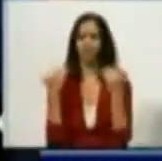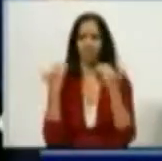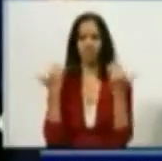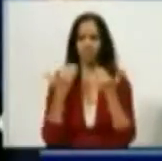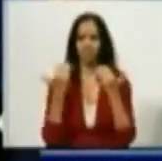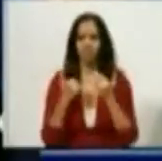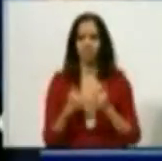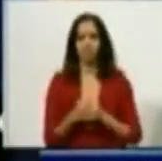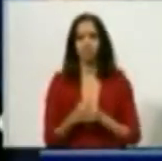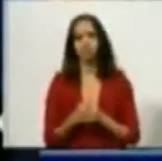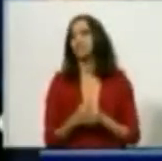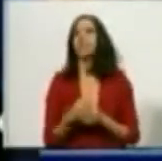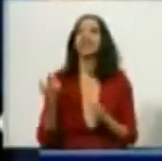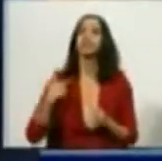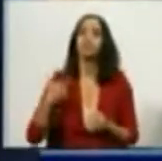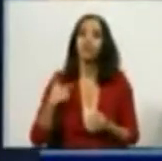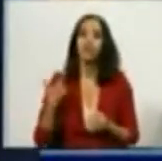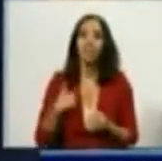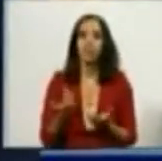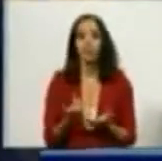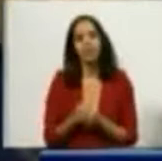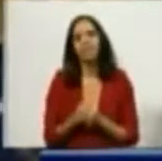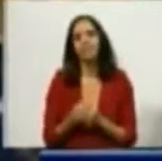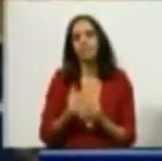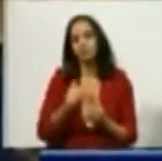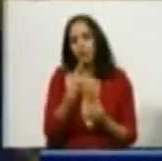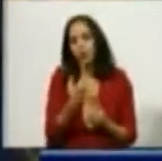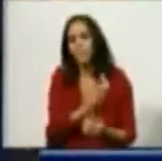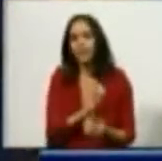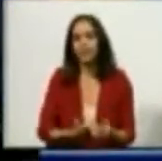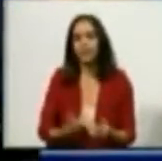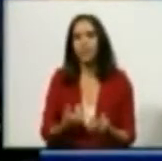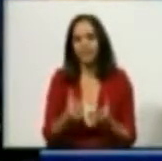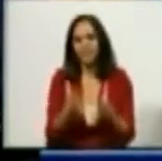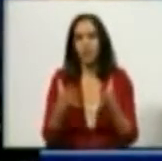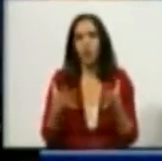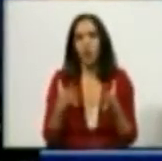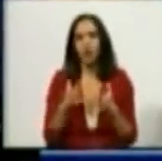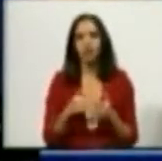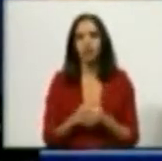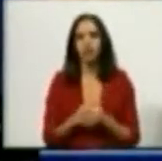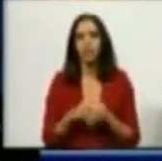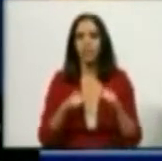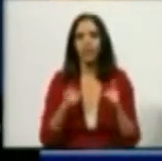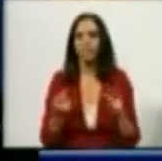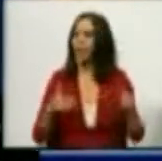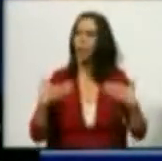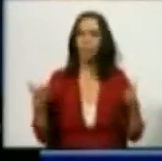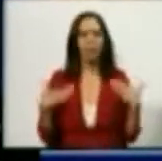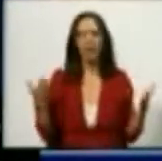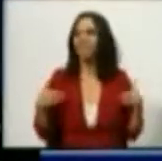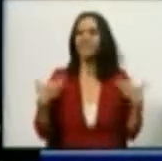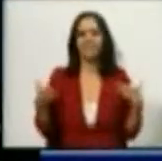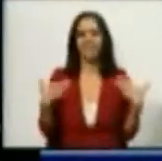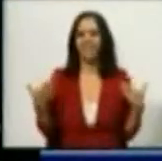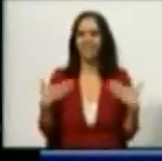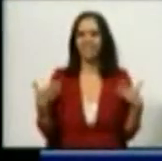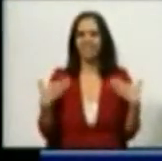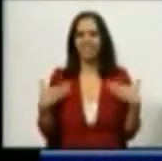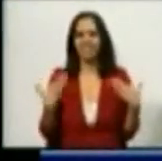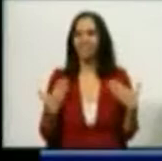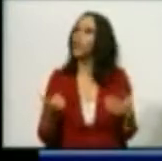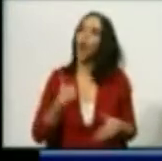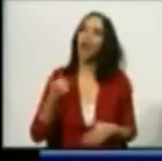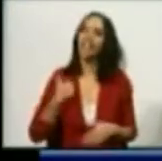tuvimos que esperar presidente y yo a presidente Para que se logre pero realmente estamos muy contentos los